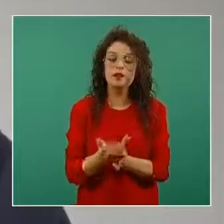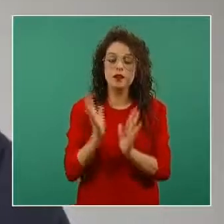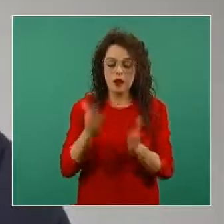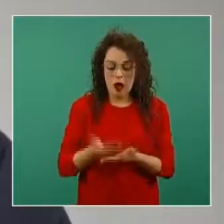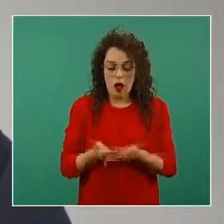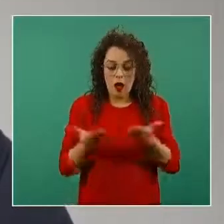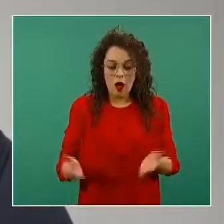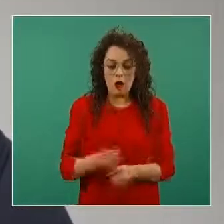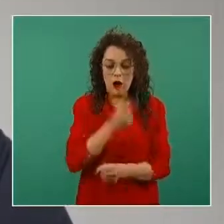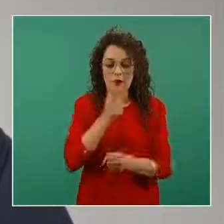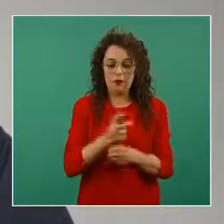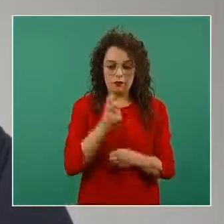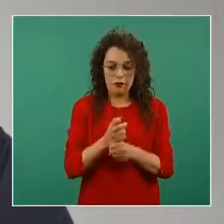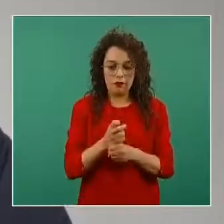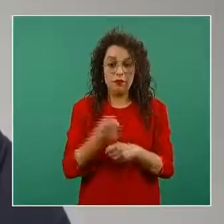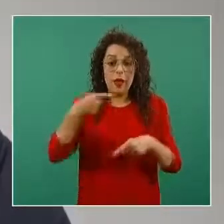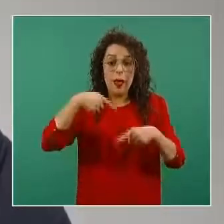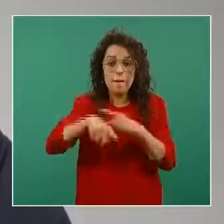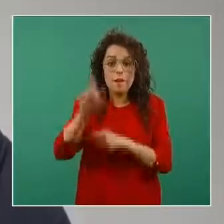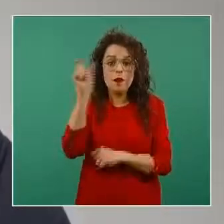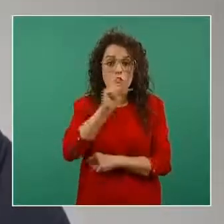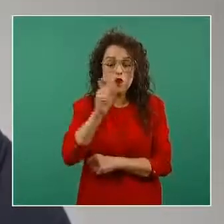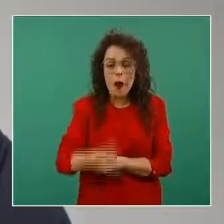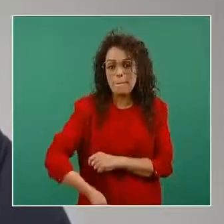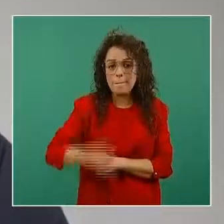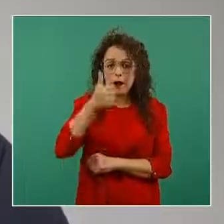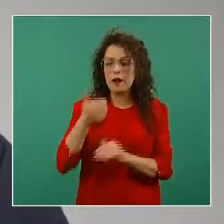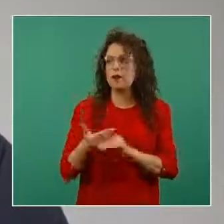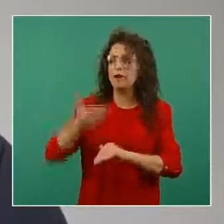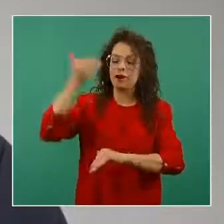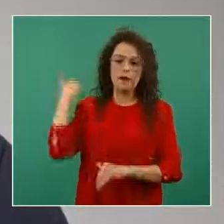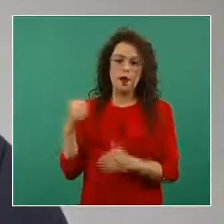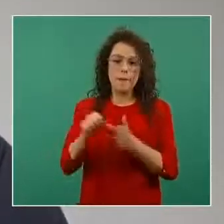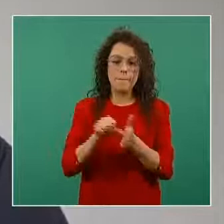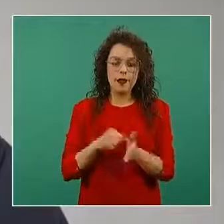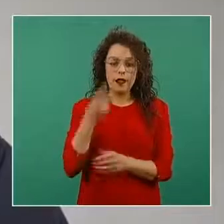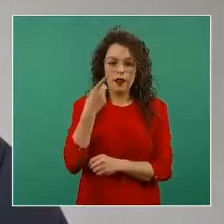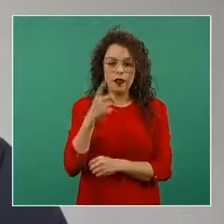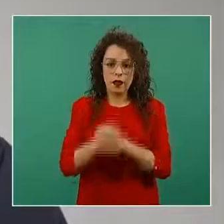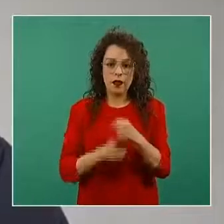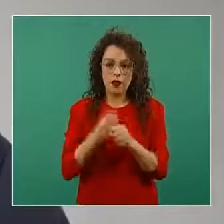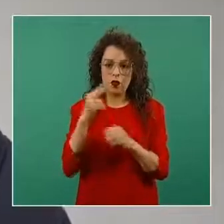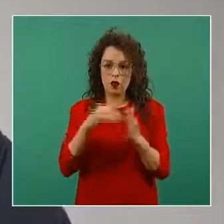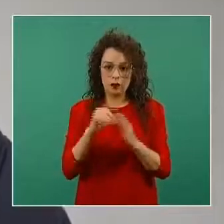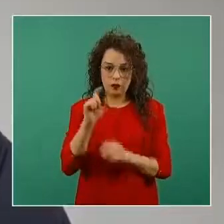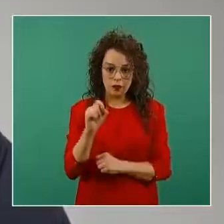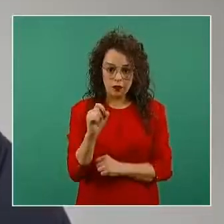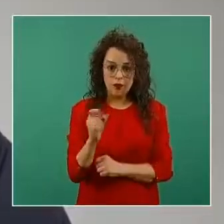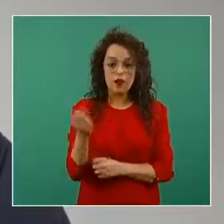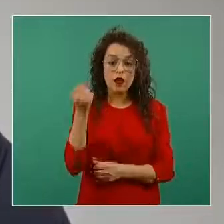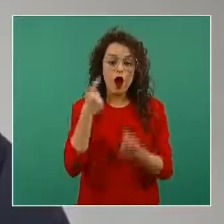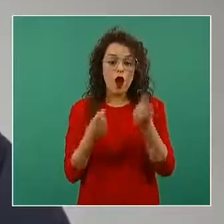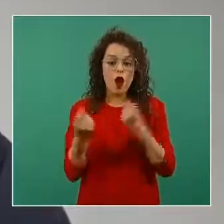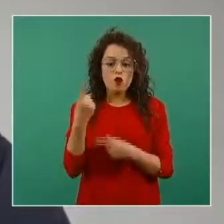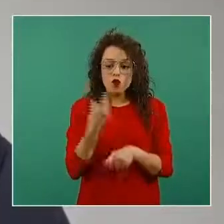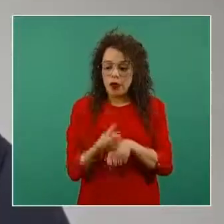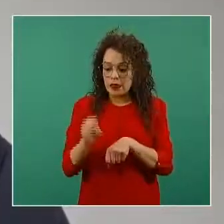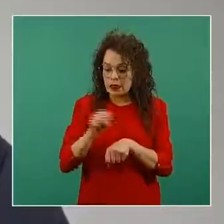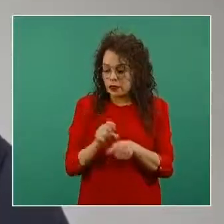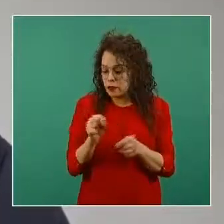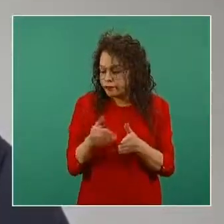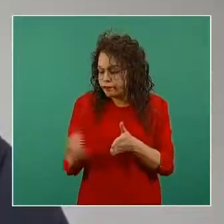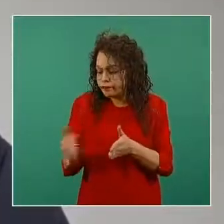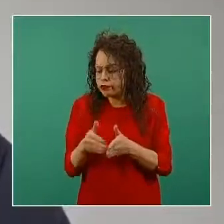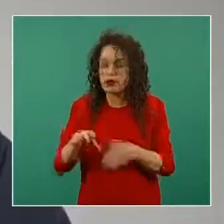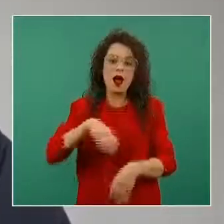segunda. La primera inició en diciembre, estamos avanzando con la misma, estamos de seguro ya a algunas pocas semanas de terminar